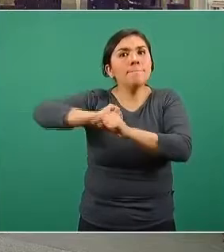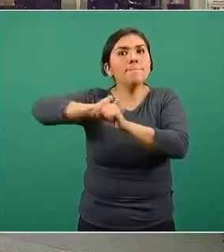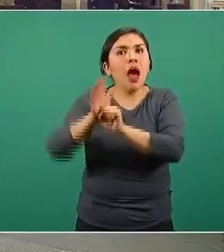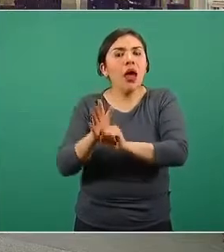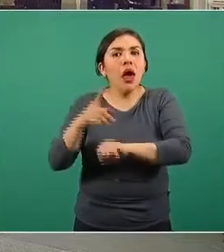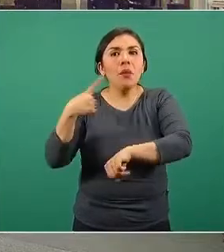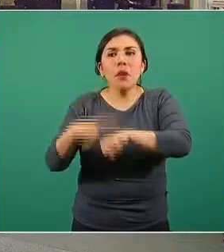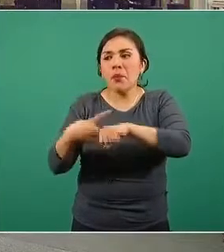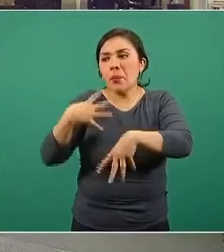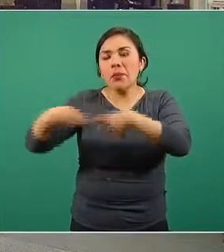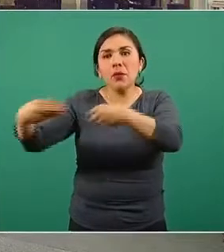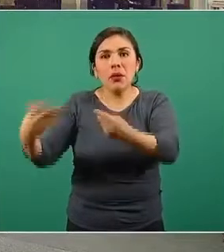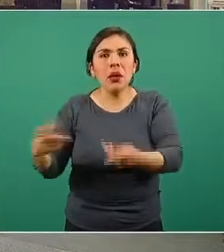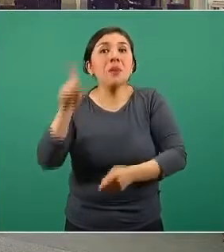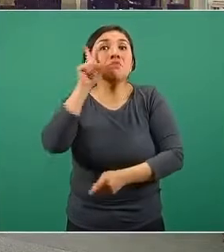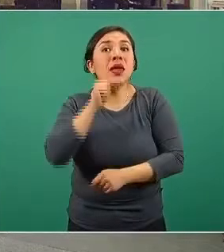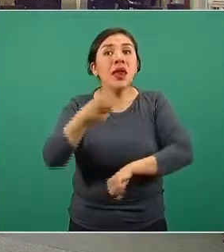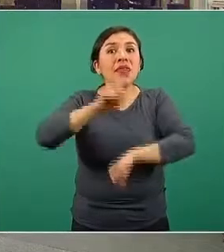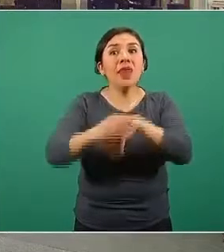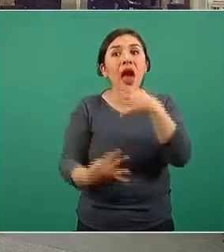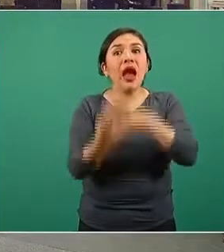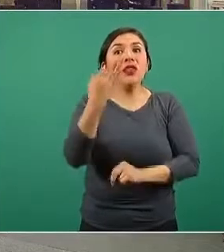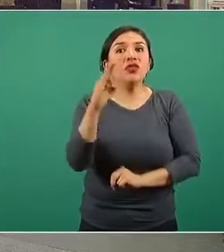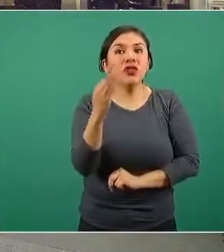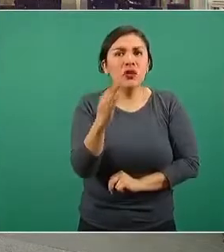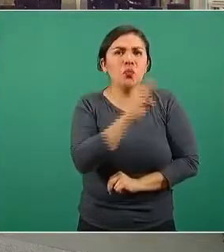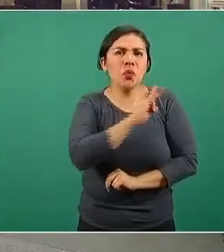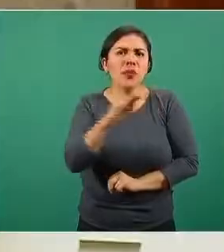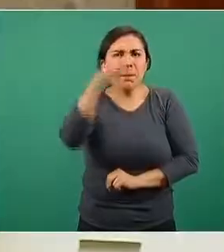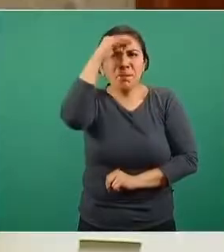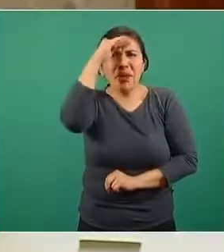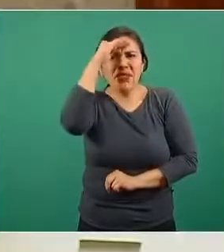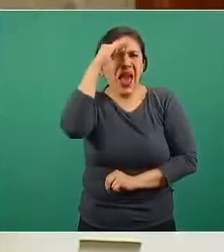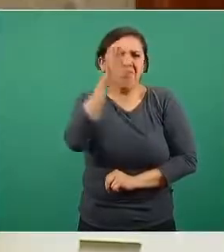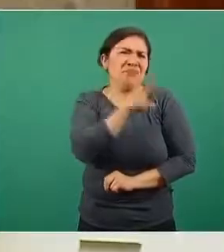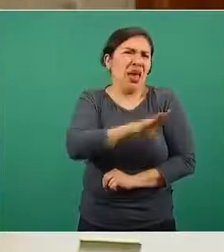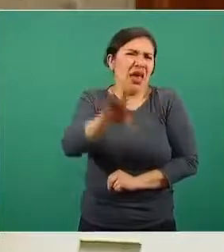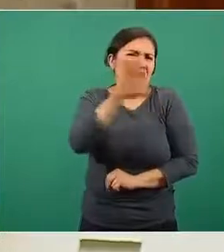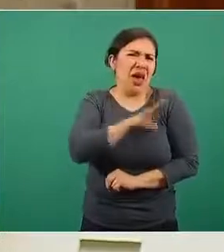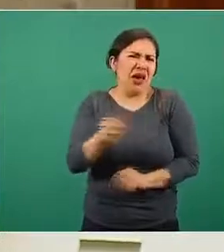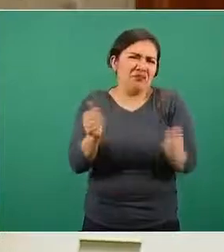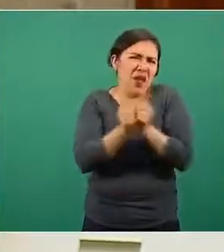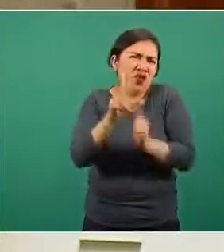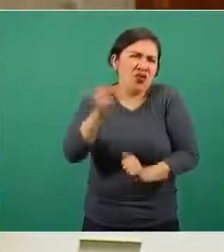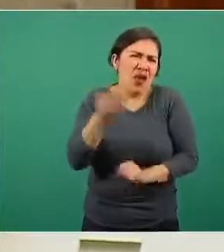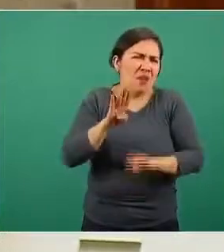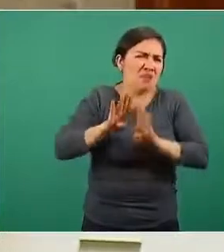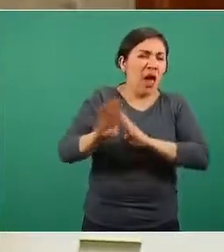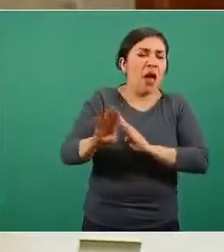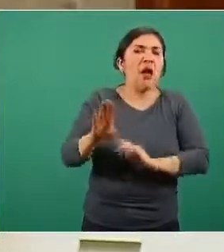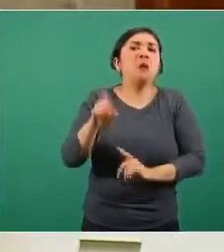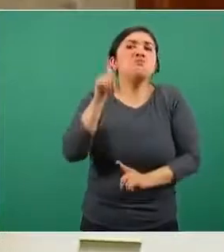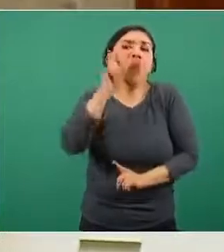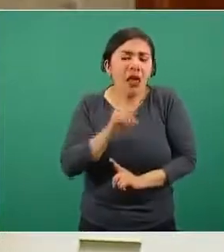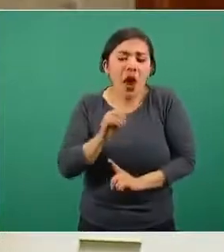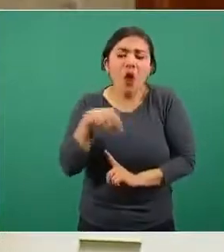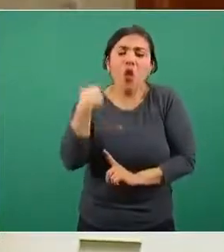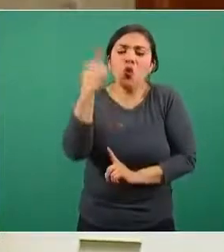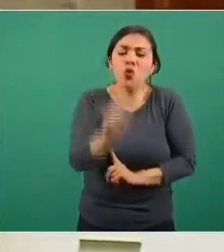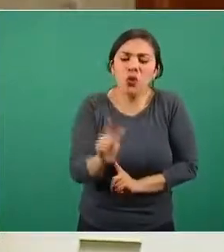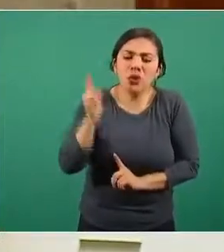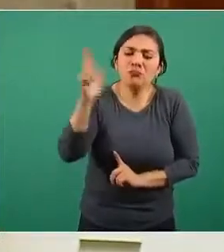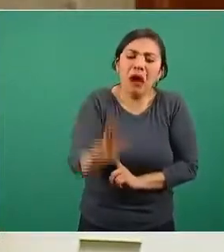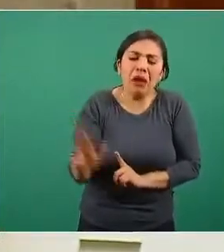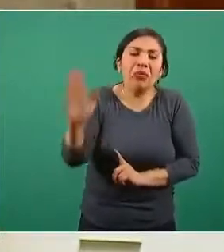pero igual se puede decir, no, pues abstinencia, ¿no? O sea, no se reúnan el día de mañana. Pero si no es mañana, es pasado, es otro día. Digo,